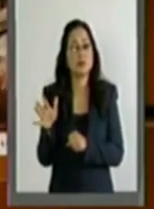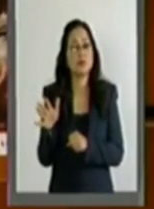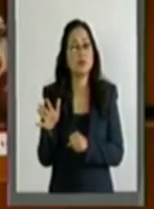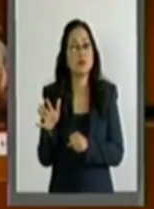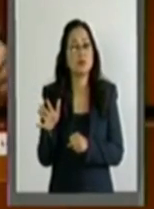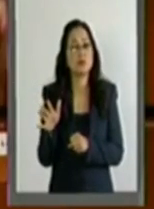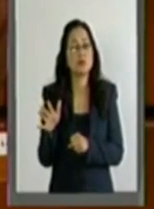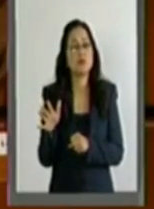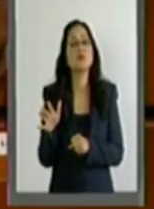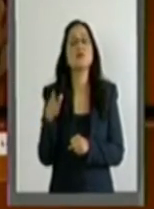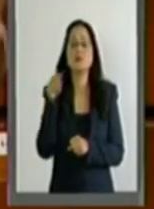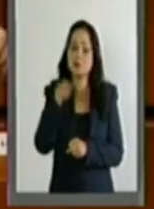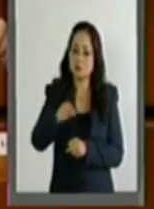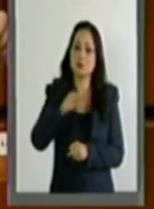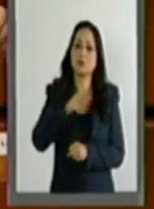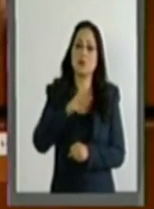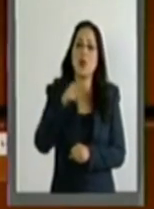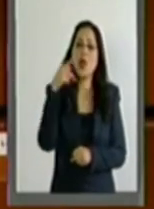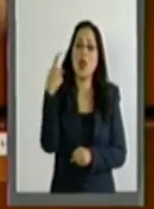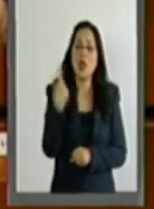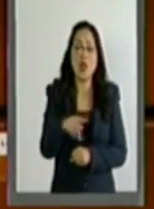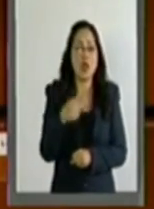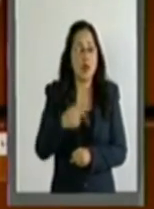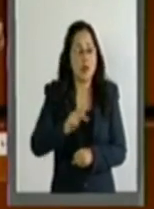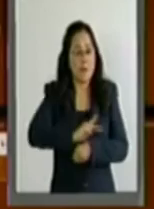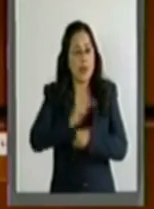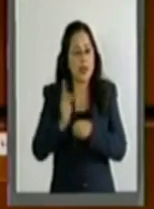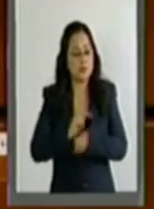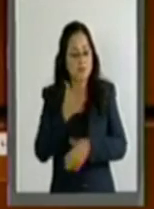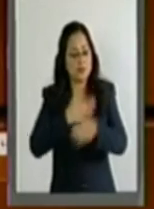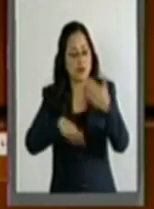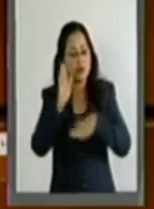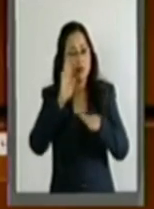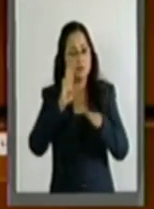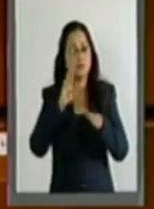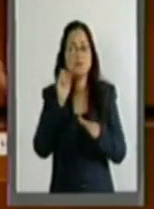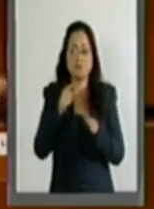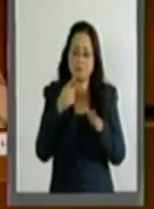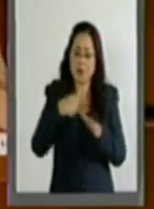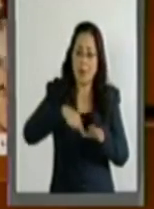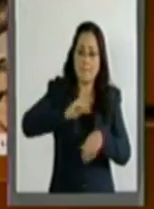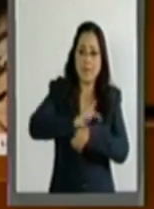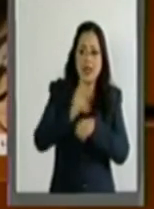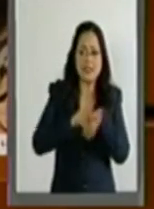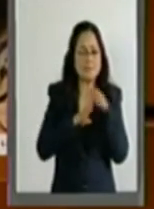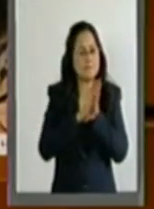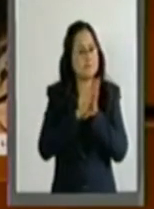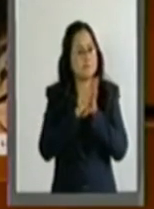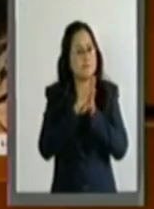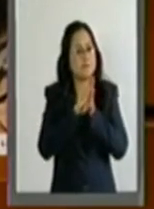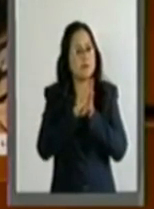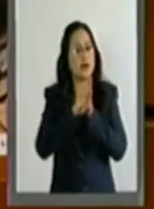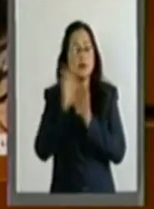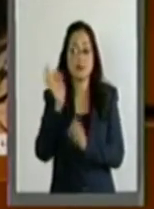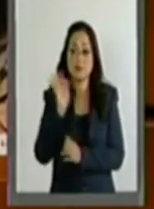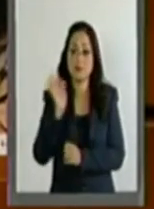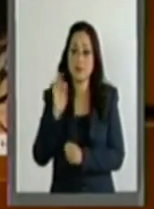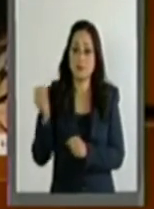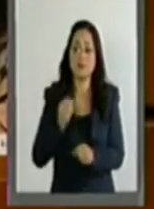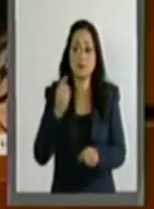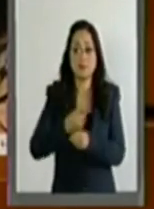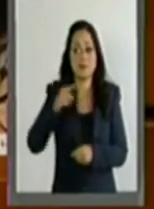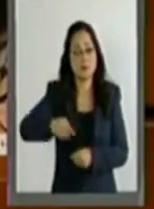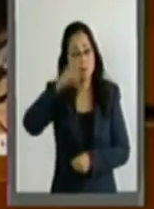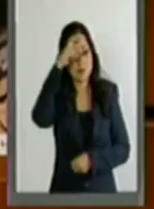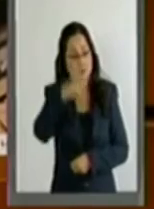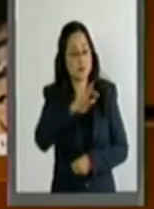tiene que ver con el desarrollo de nuestro país, con el crecimiento de nuestro país, con la posibilidad de que México realmente